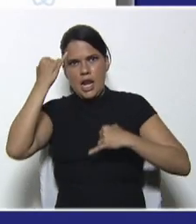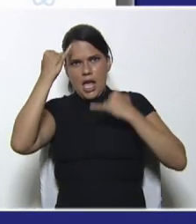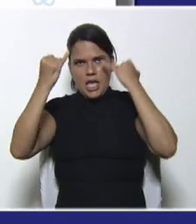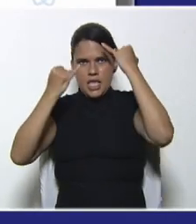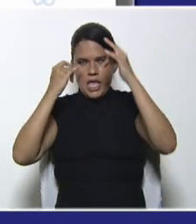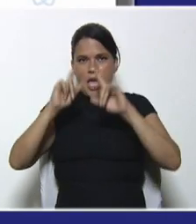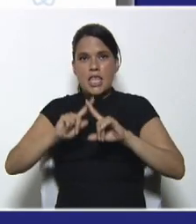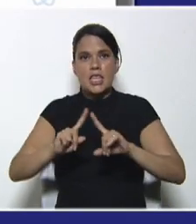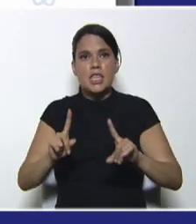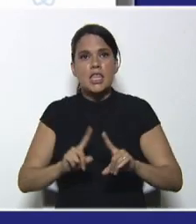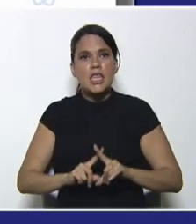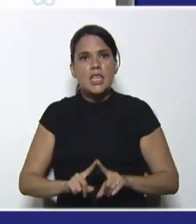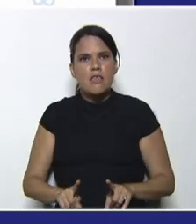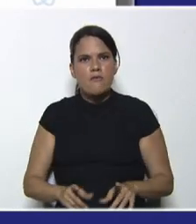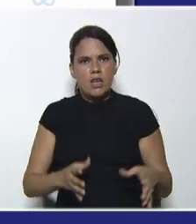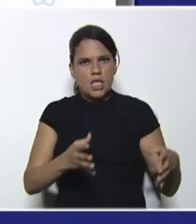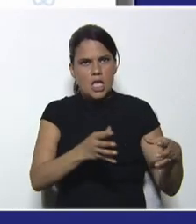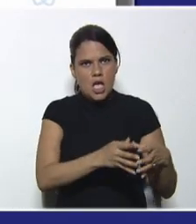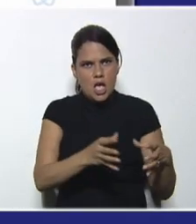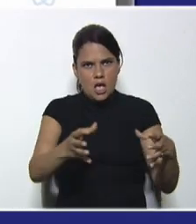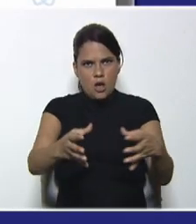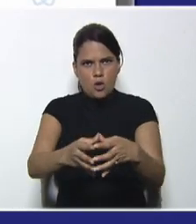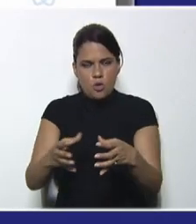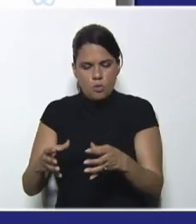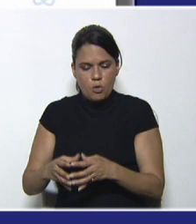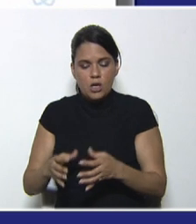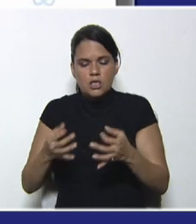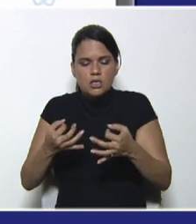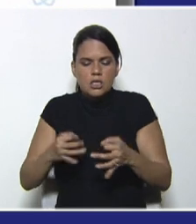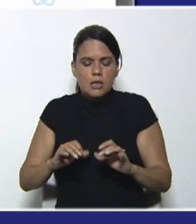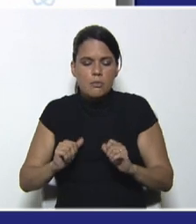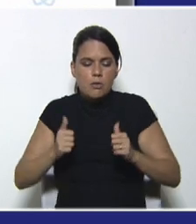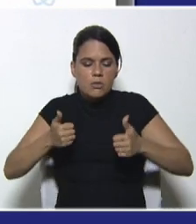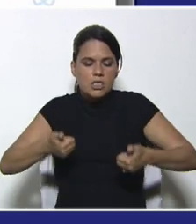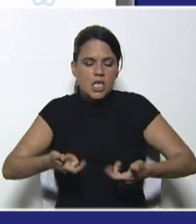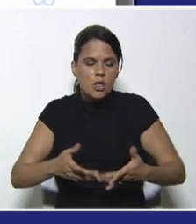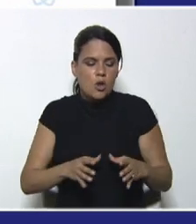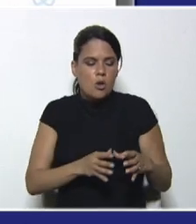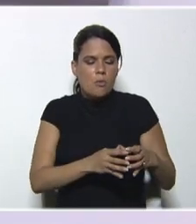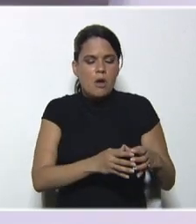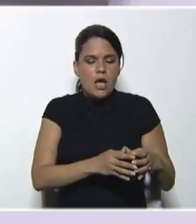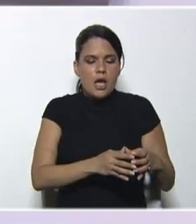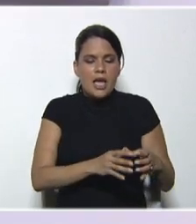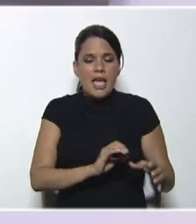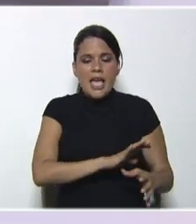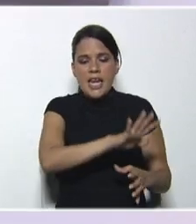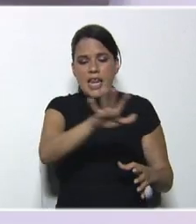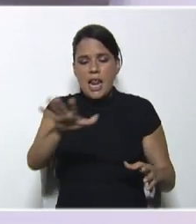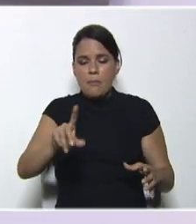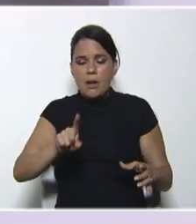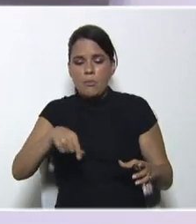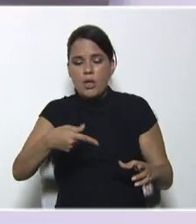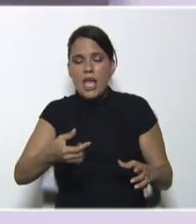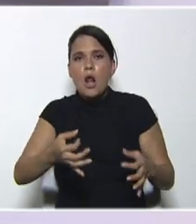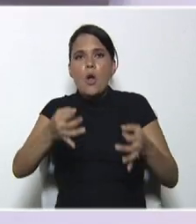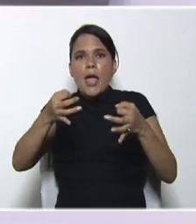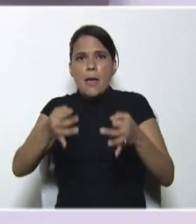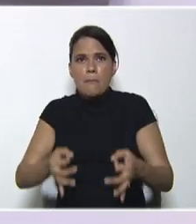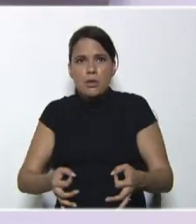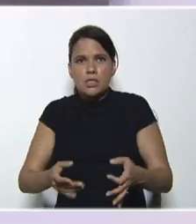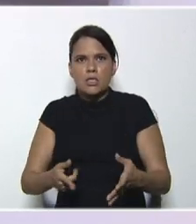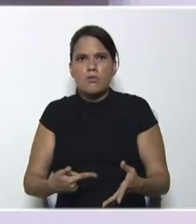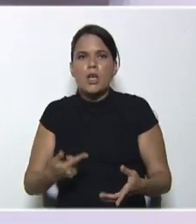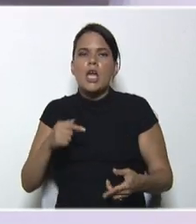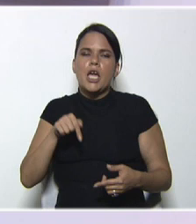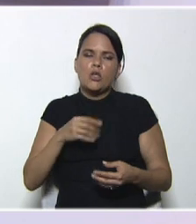distintas categorías, siempre comenzando de lo más general para luego ir a lo específico. Esto en el caso de la elaboración de